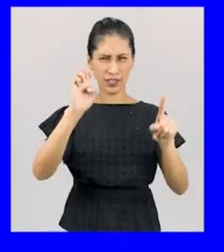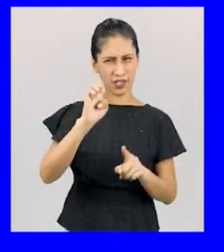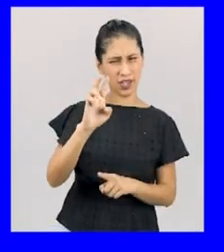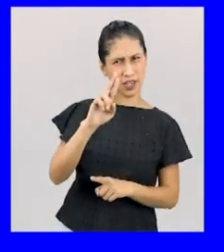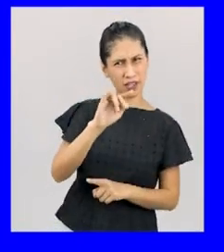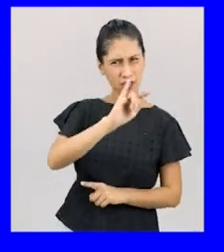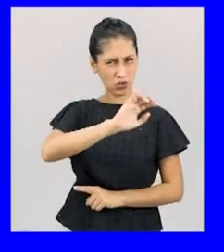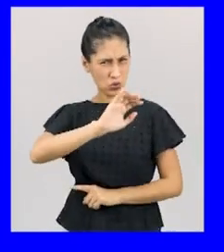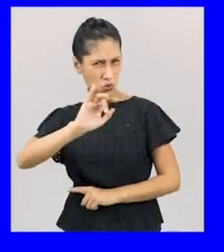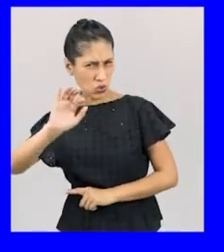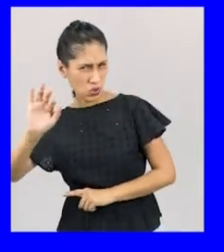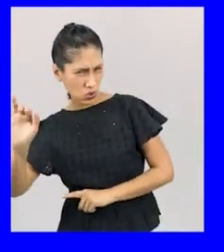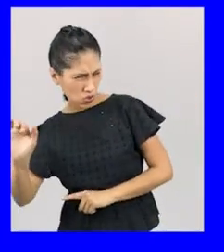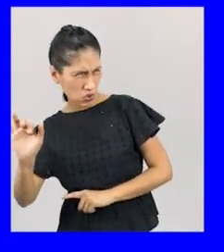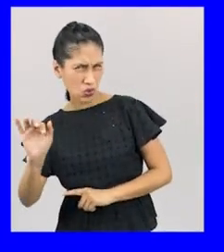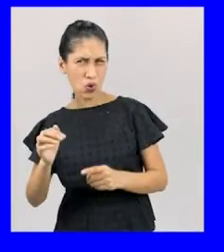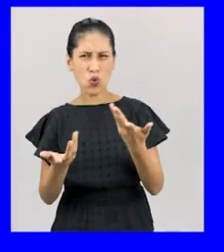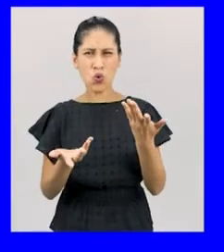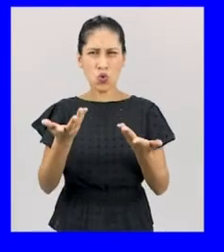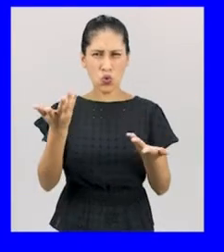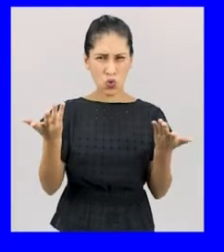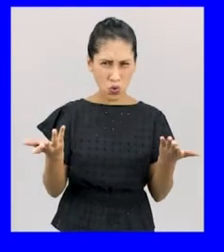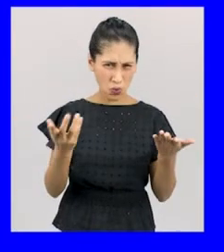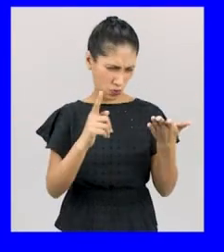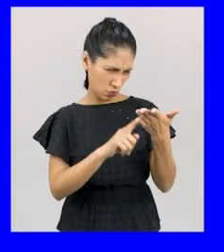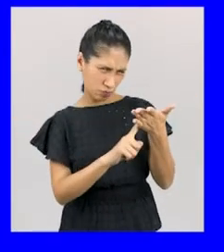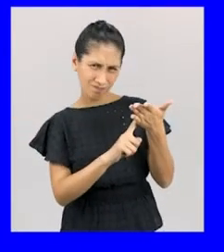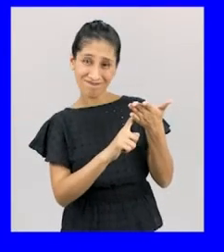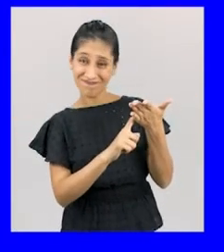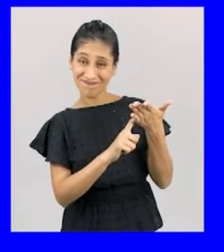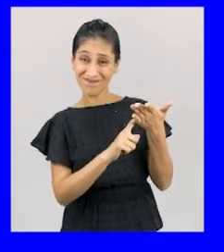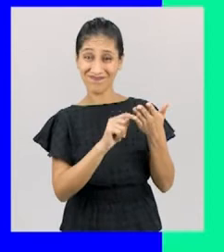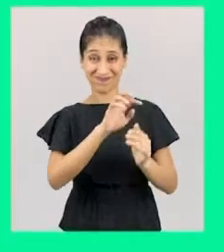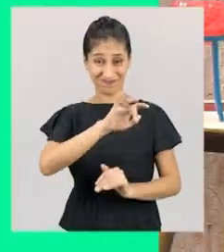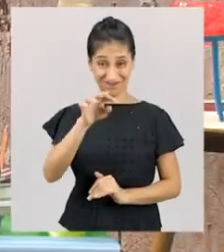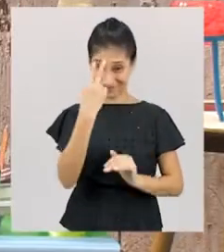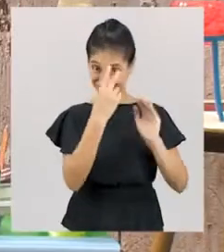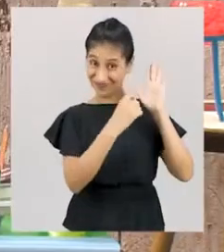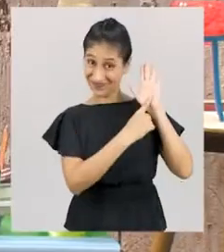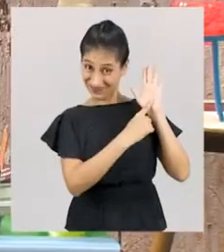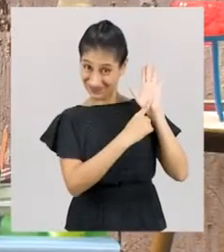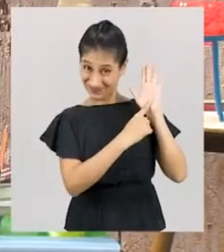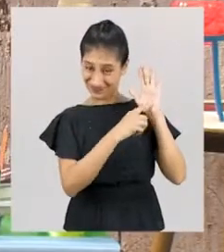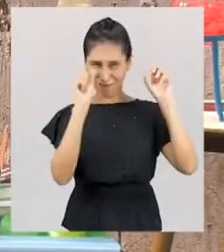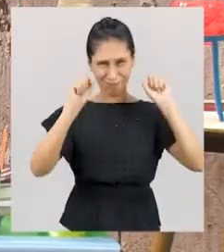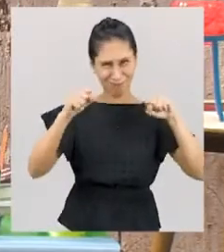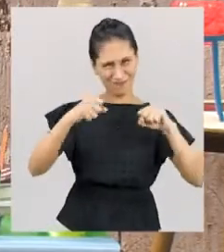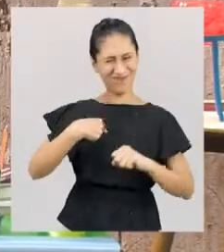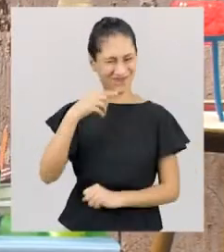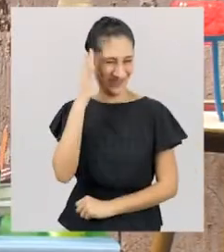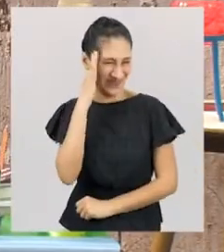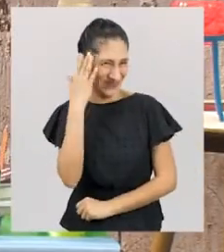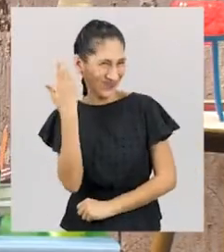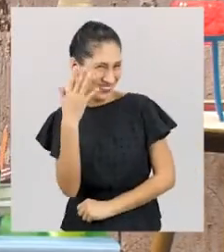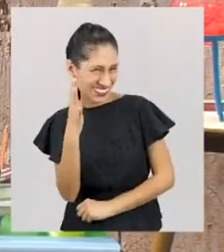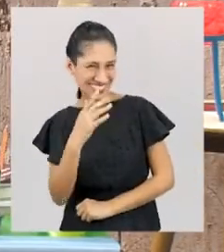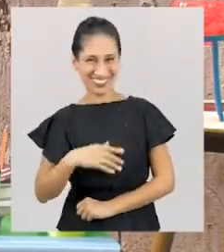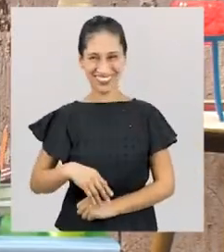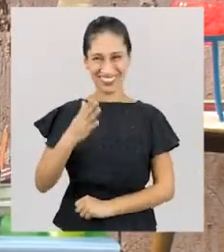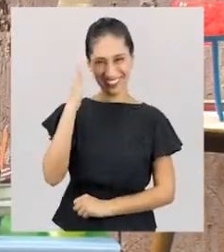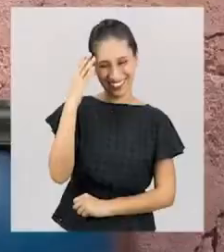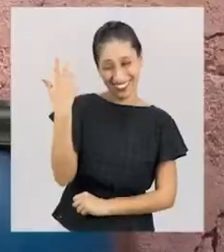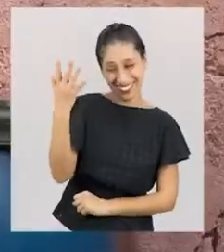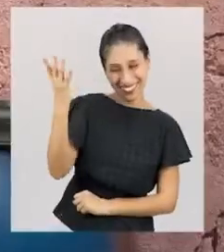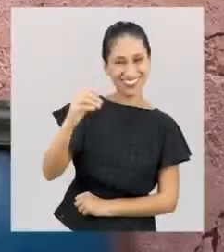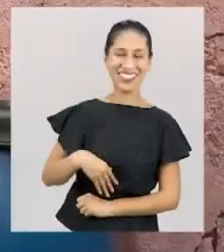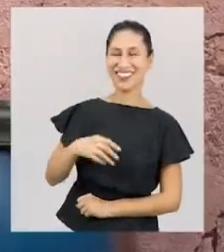su capacidad de relacionar conocimientos con la experiencia y otros conocimientos. Sí, correcto, porque yo sabía, yo iba a responder